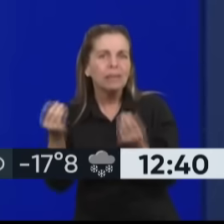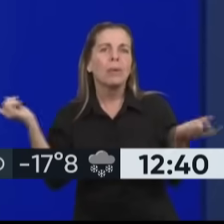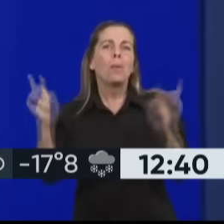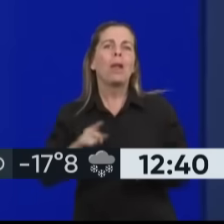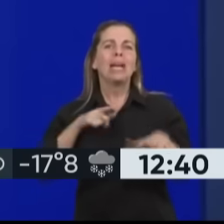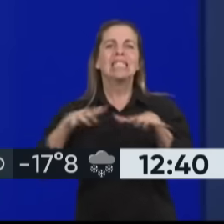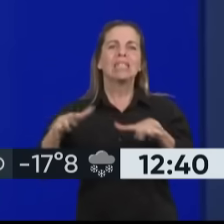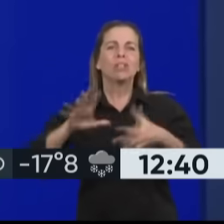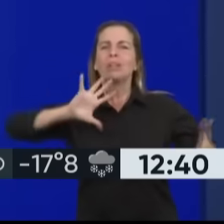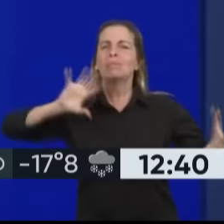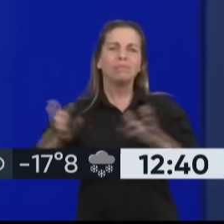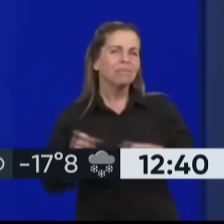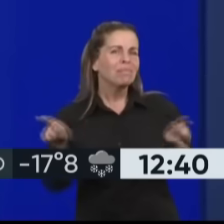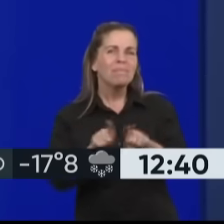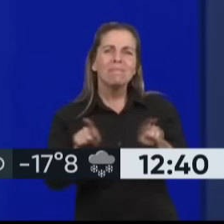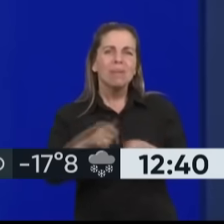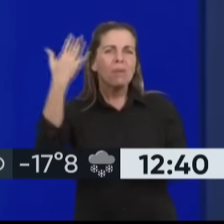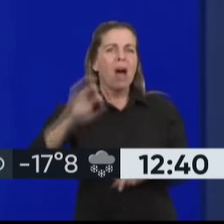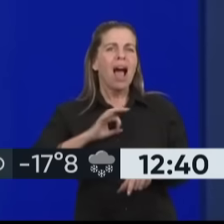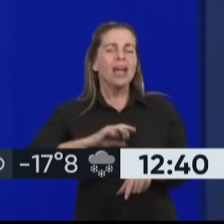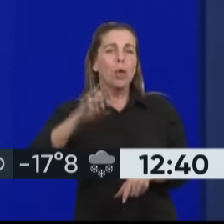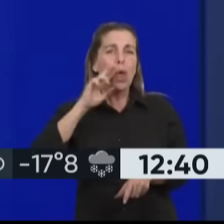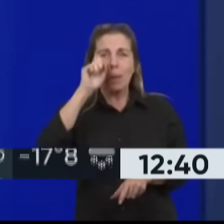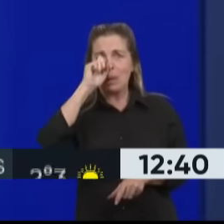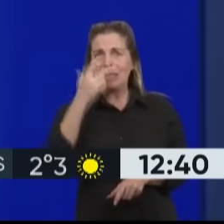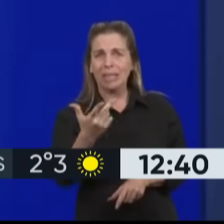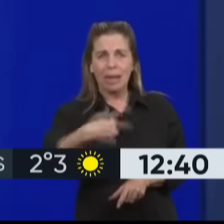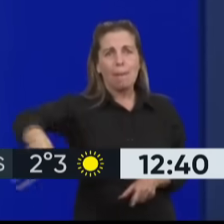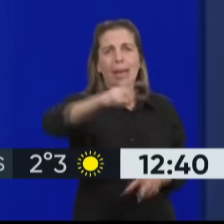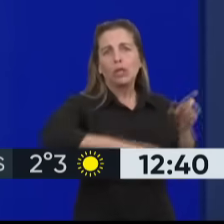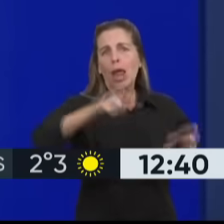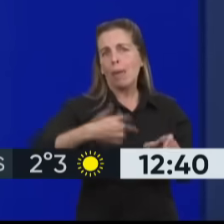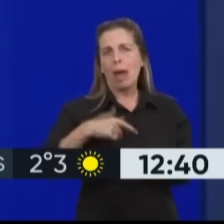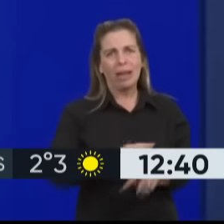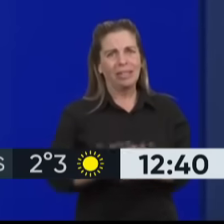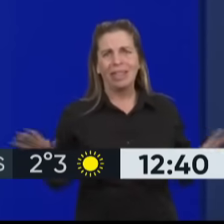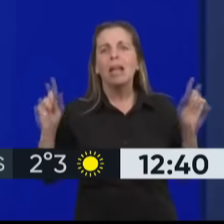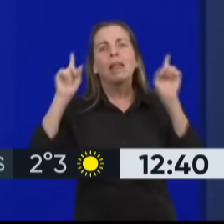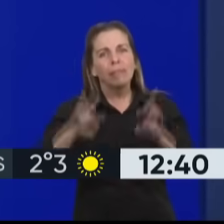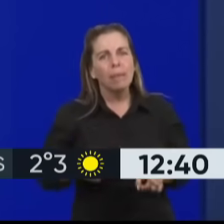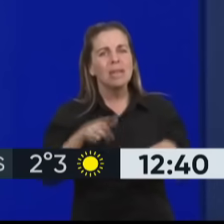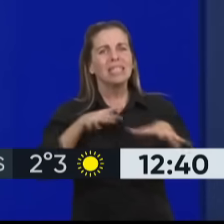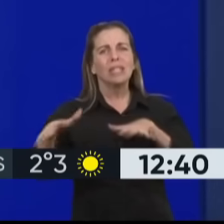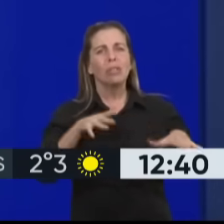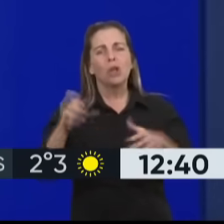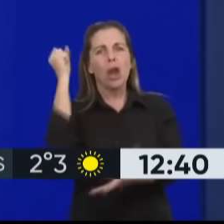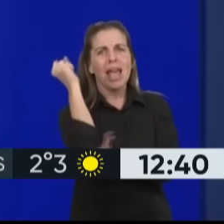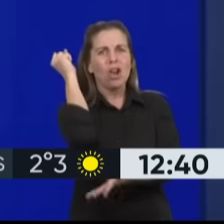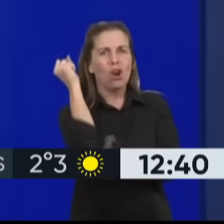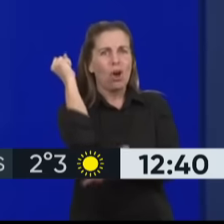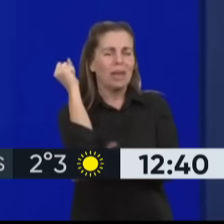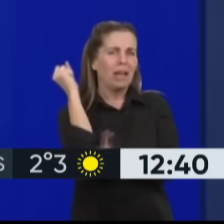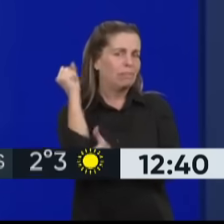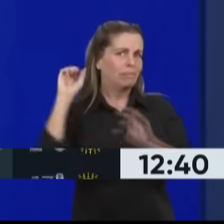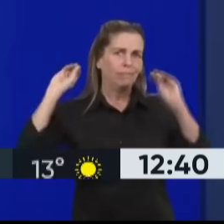momento del 2023 y también, ¿por qué no decirlo?, digamos, la crisis que tanto